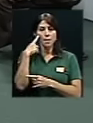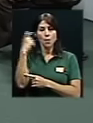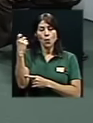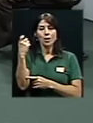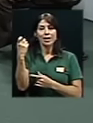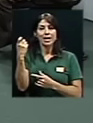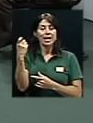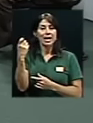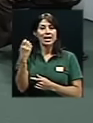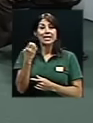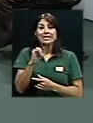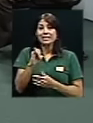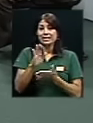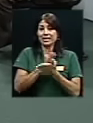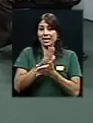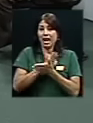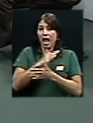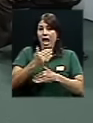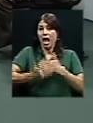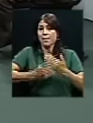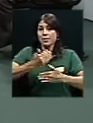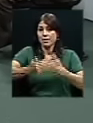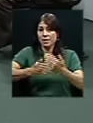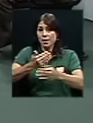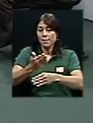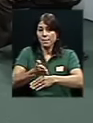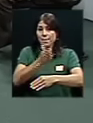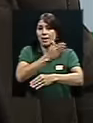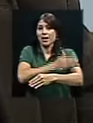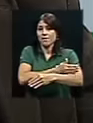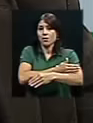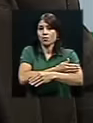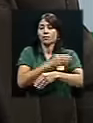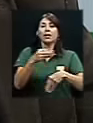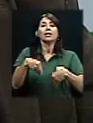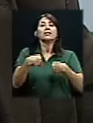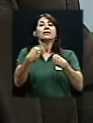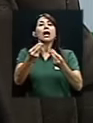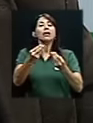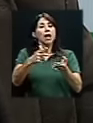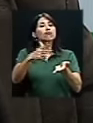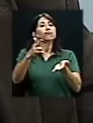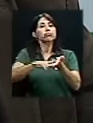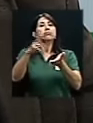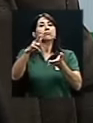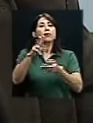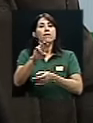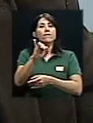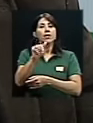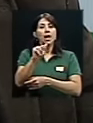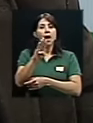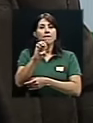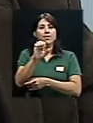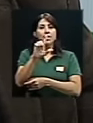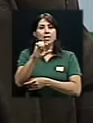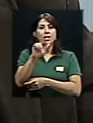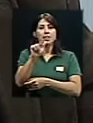si el trámite previo, que es el otorgamiento de la viabilidad, se está estableciendo con un